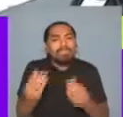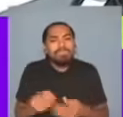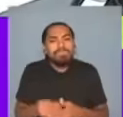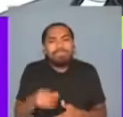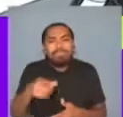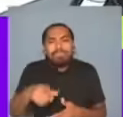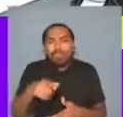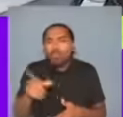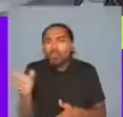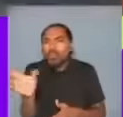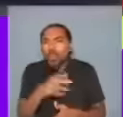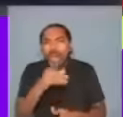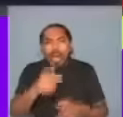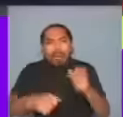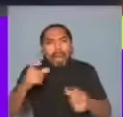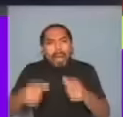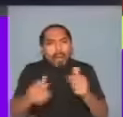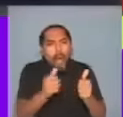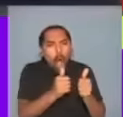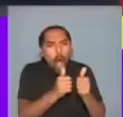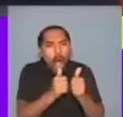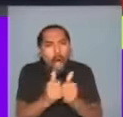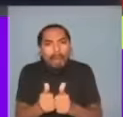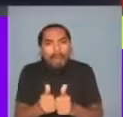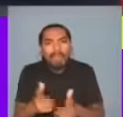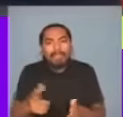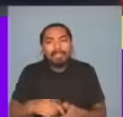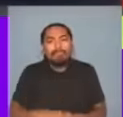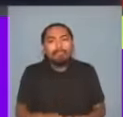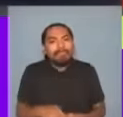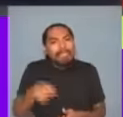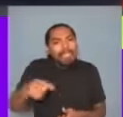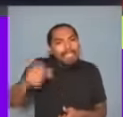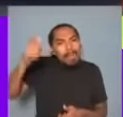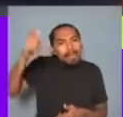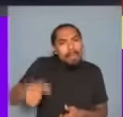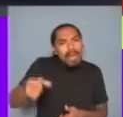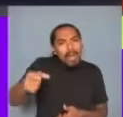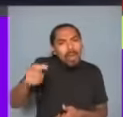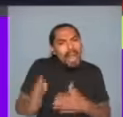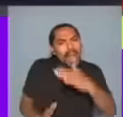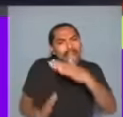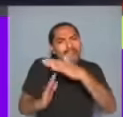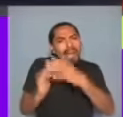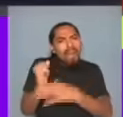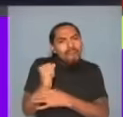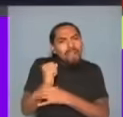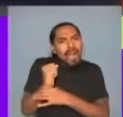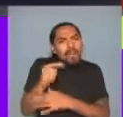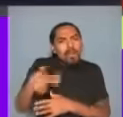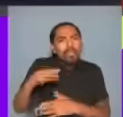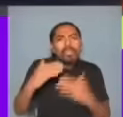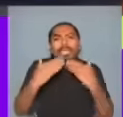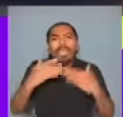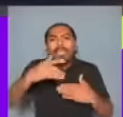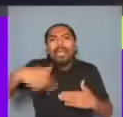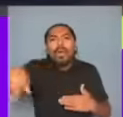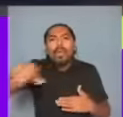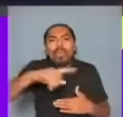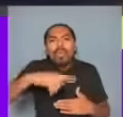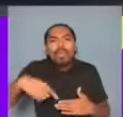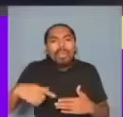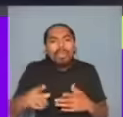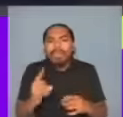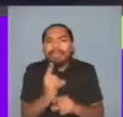es una manera, la persona se mantiene donde está gracias a la gente, en nuestro caso, ¿no? Cuando estás en un medio de